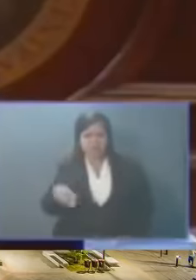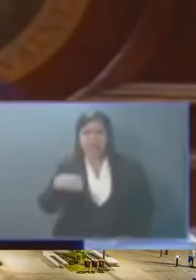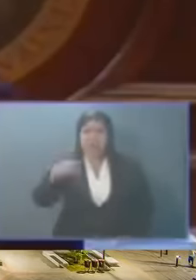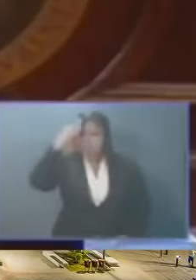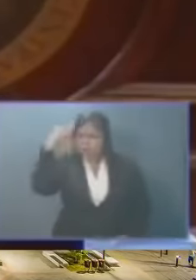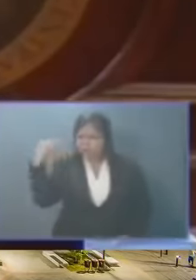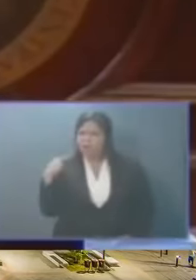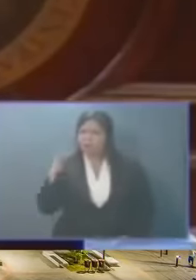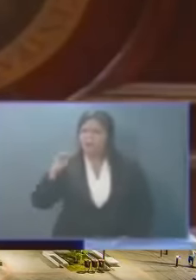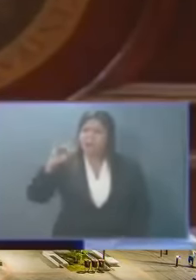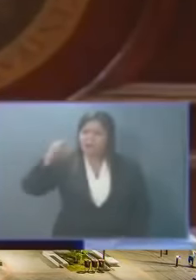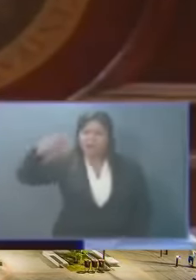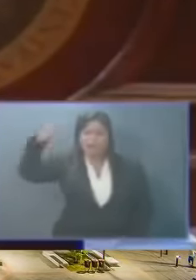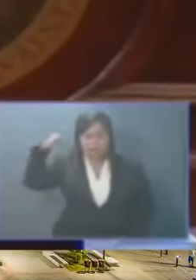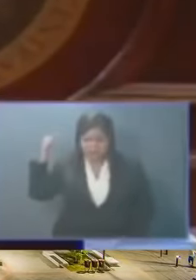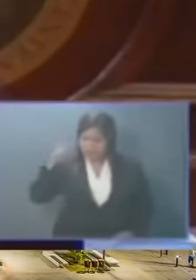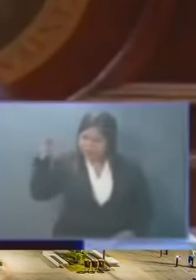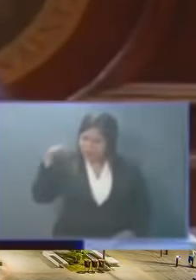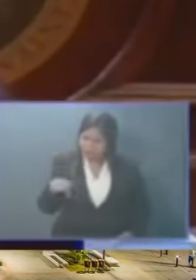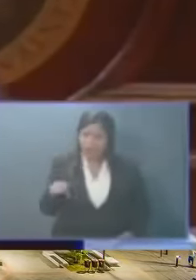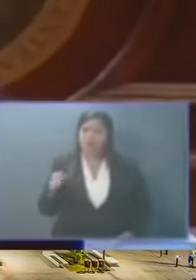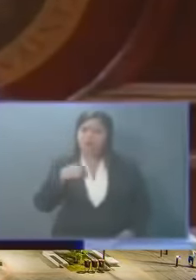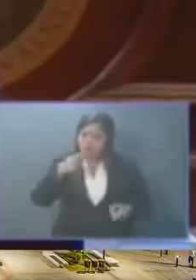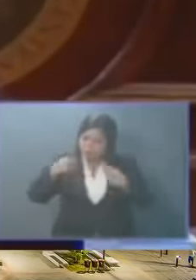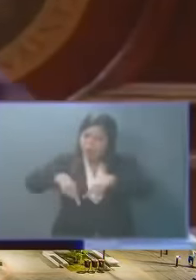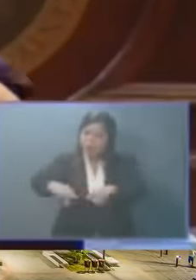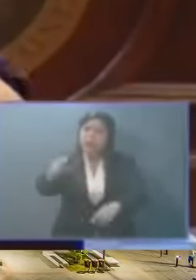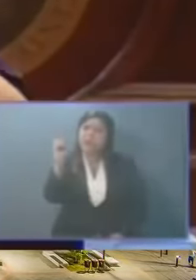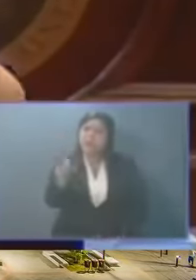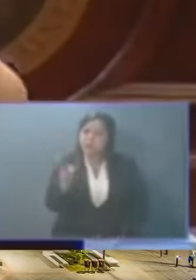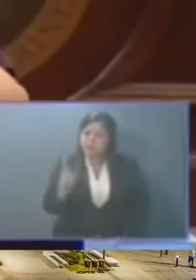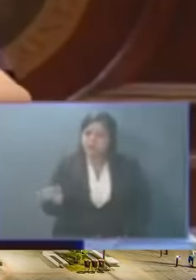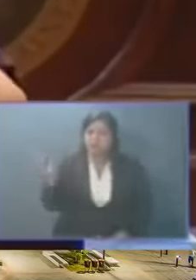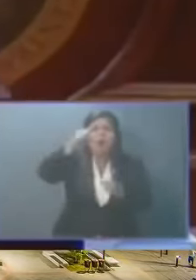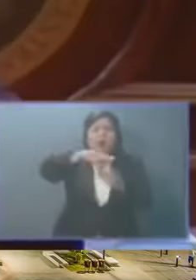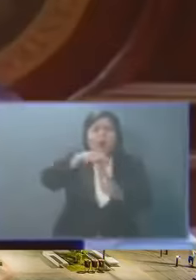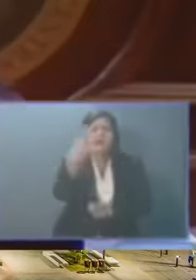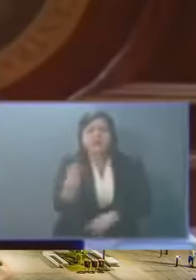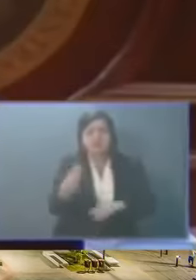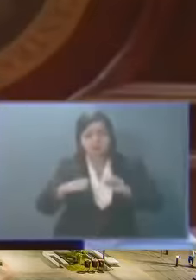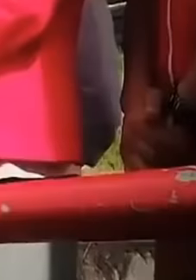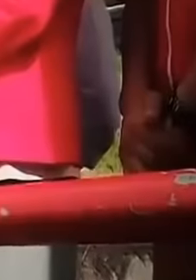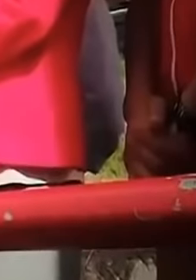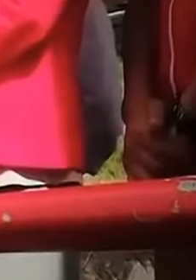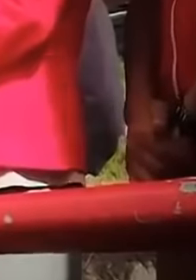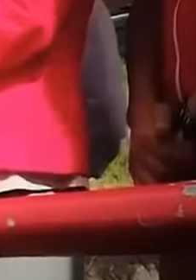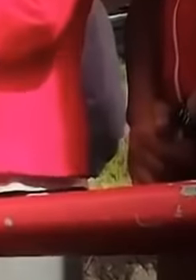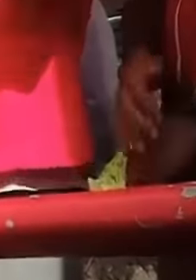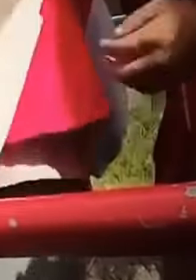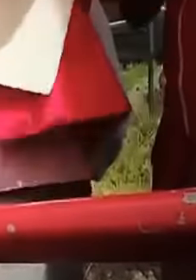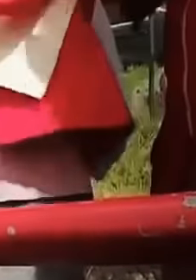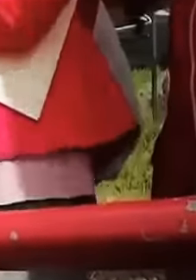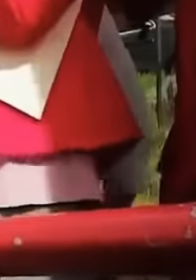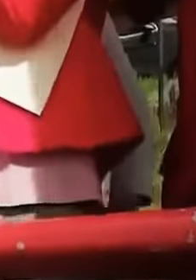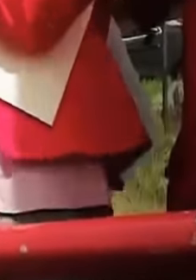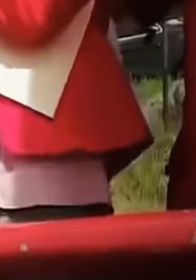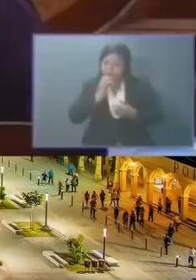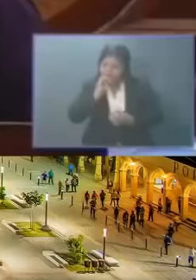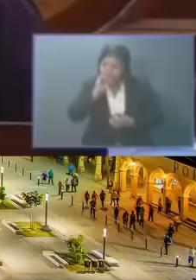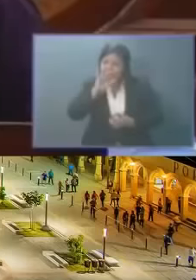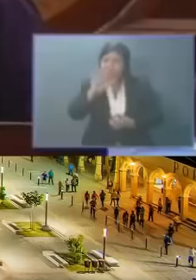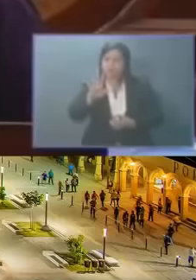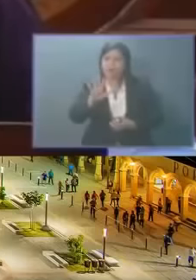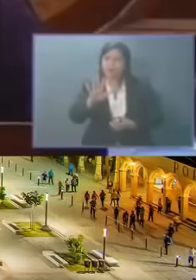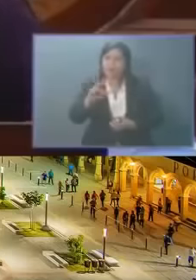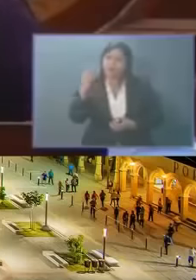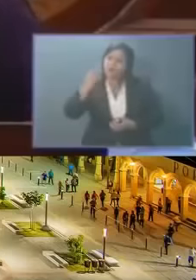fui cuando vine aquí, y seguiré siendo hasta el día que me muera. Aplauso, por favor.